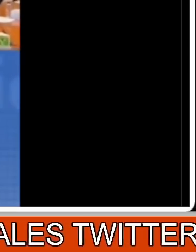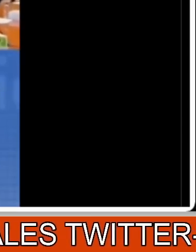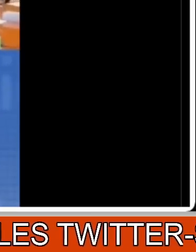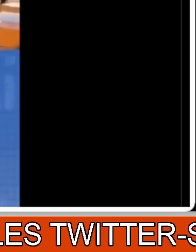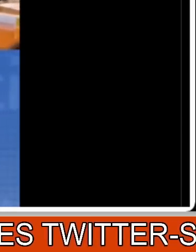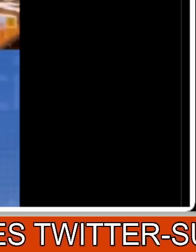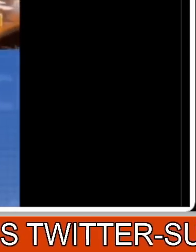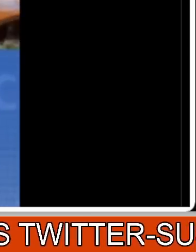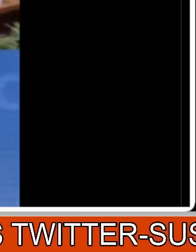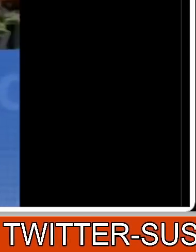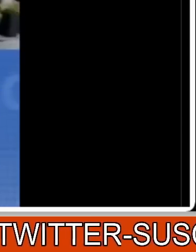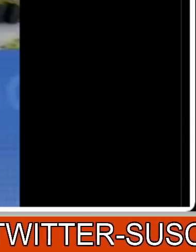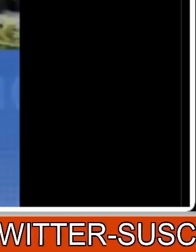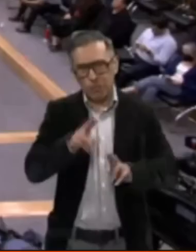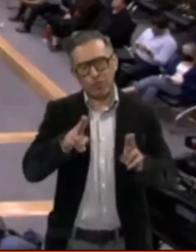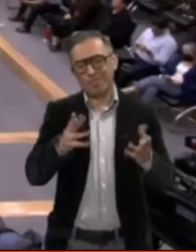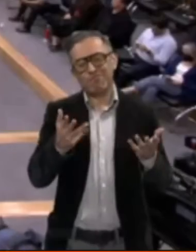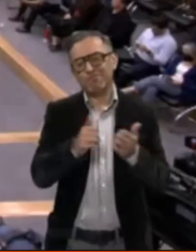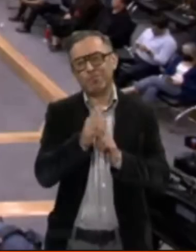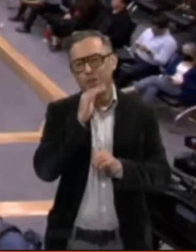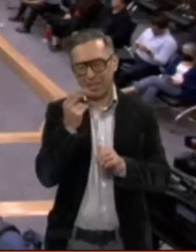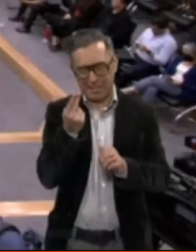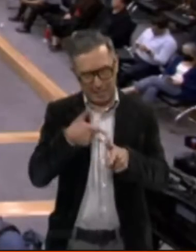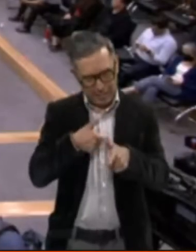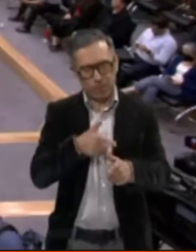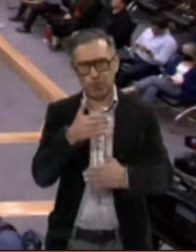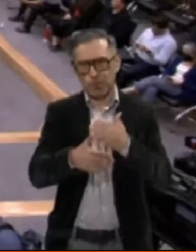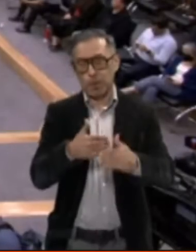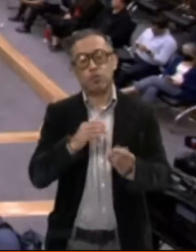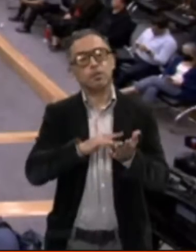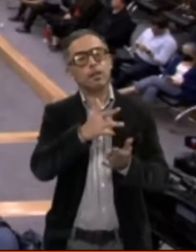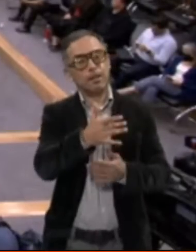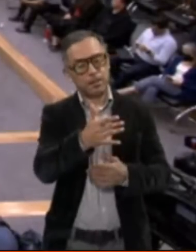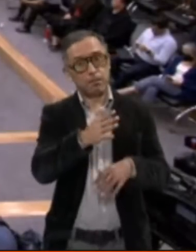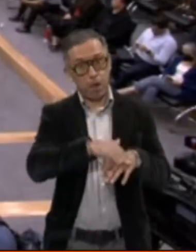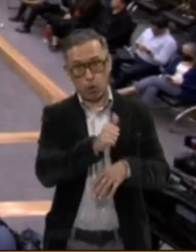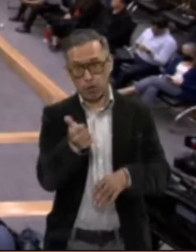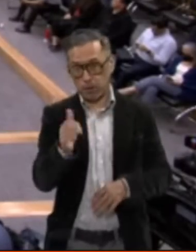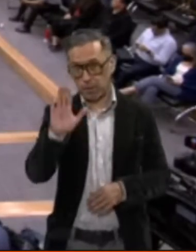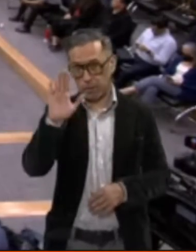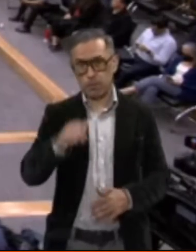boca. Vamos a ir al video. Otra intervención.